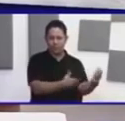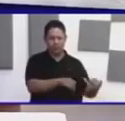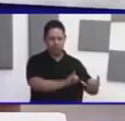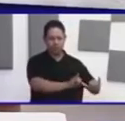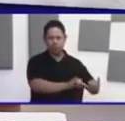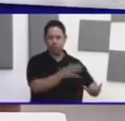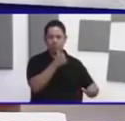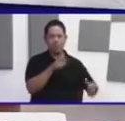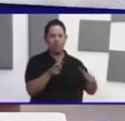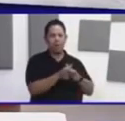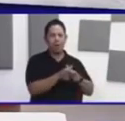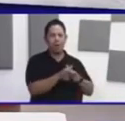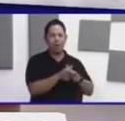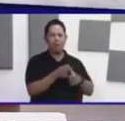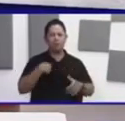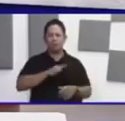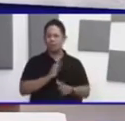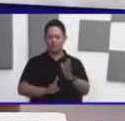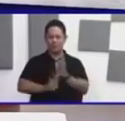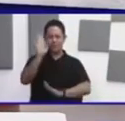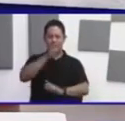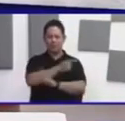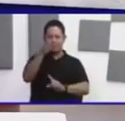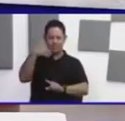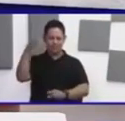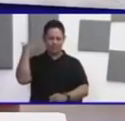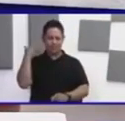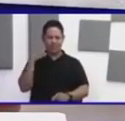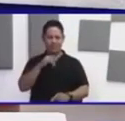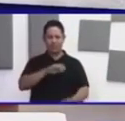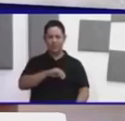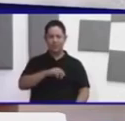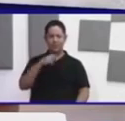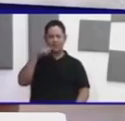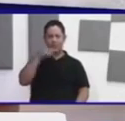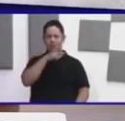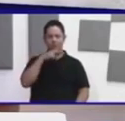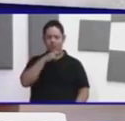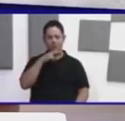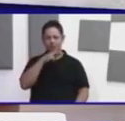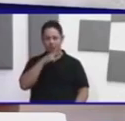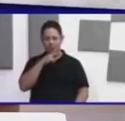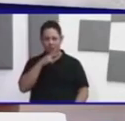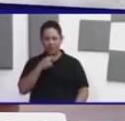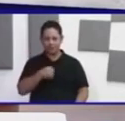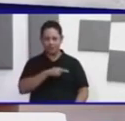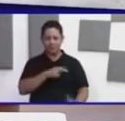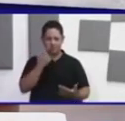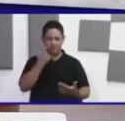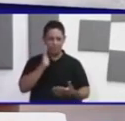éxito total este fin de semana que acaba de pasar festivo. Desafortunadamente, salvo la